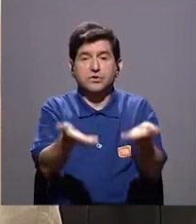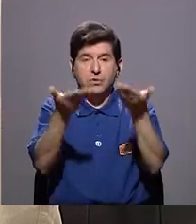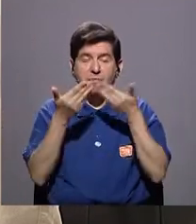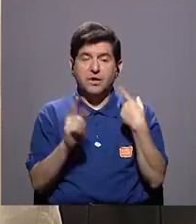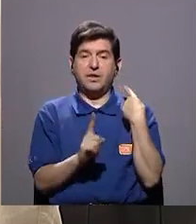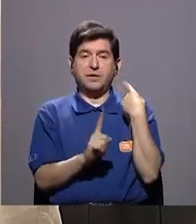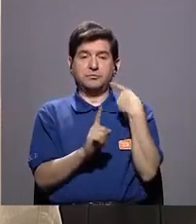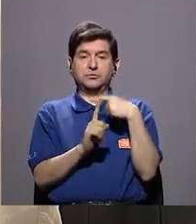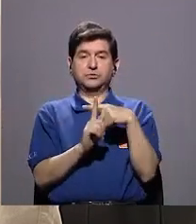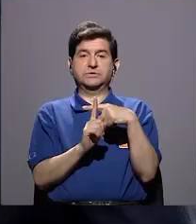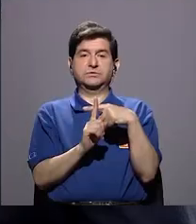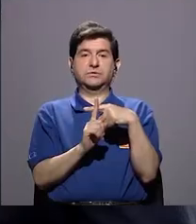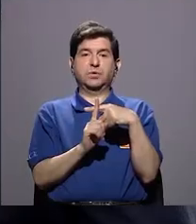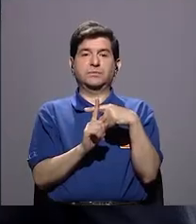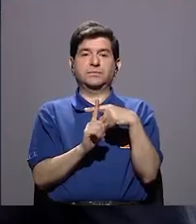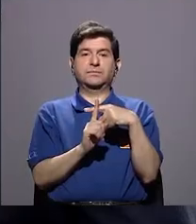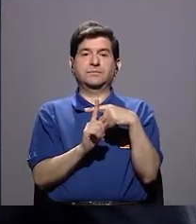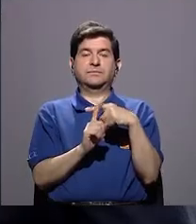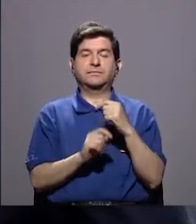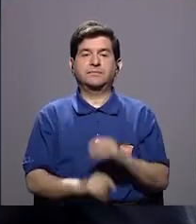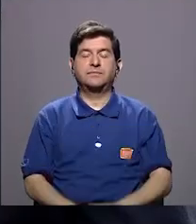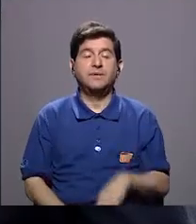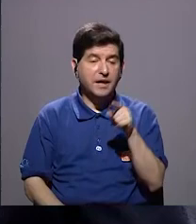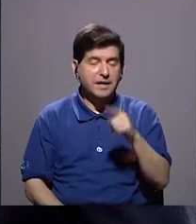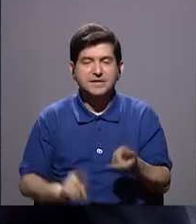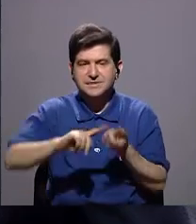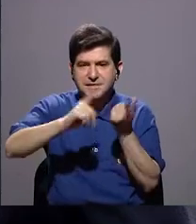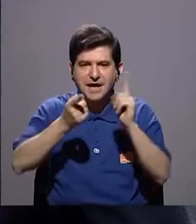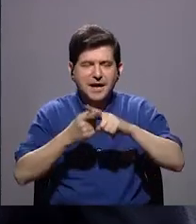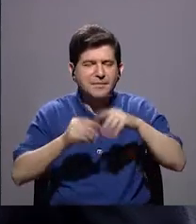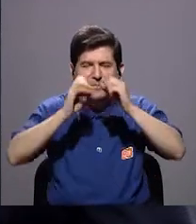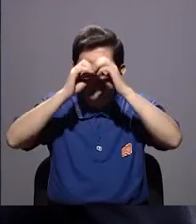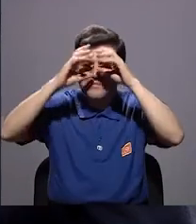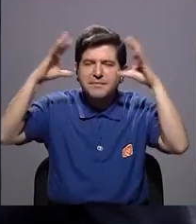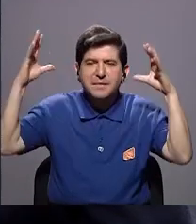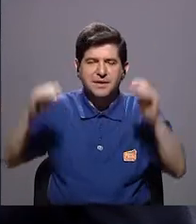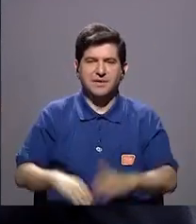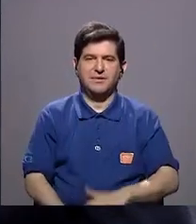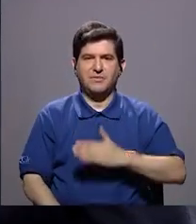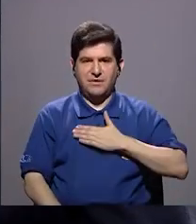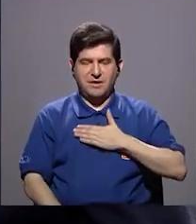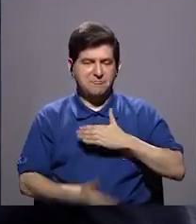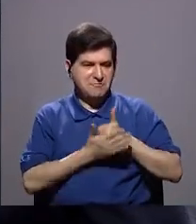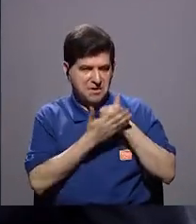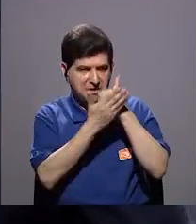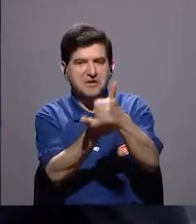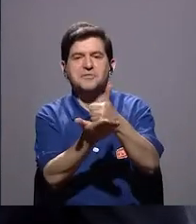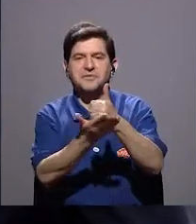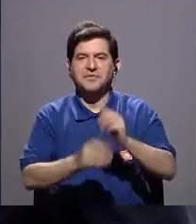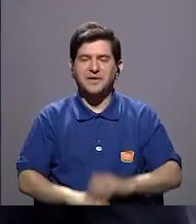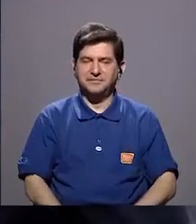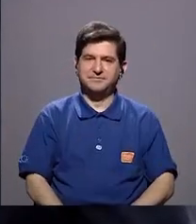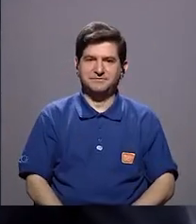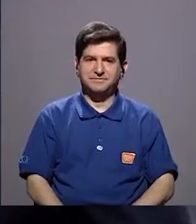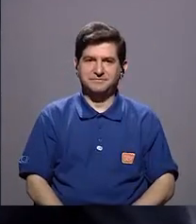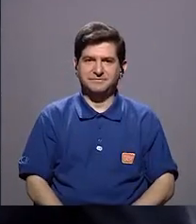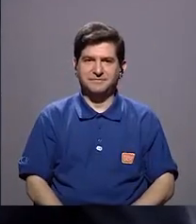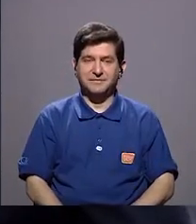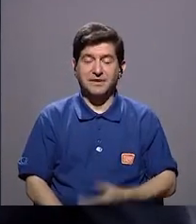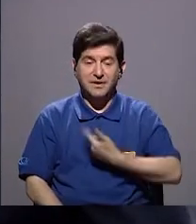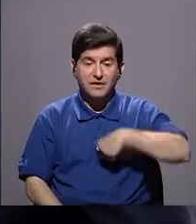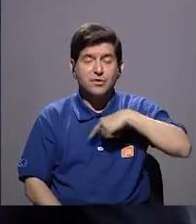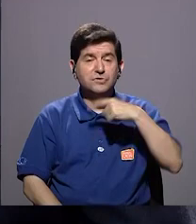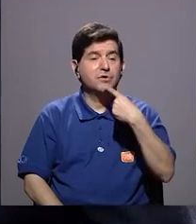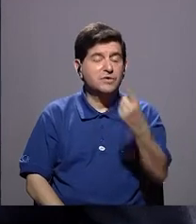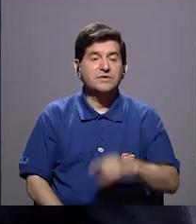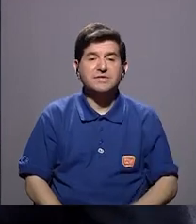en positivo. O sea, el amigo imaginario siempre va a ser el que me va a ayudar a mí. Va a ser lo que